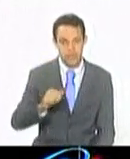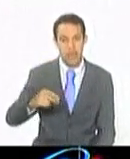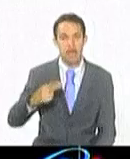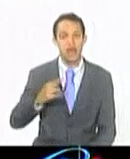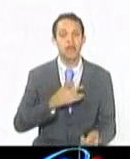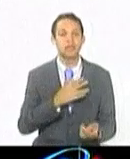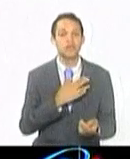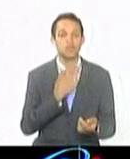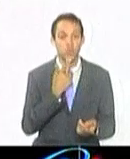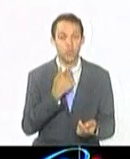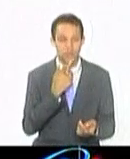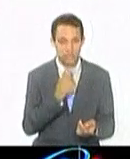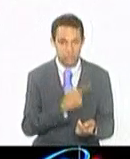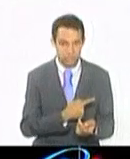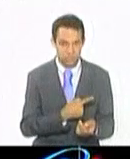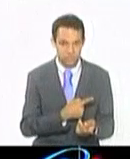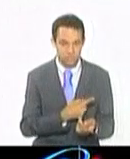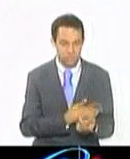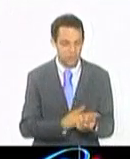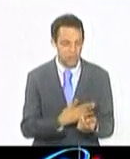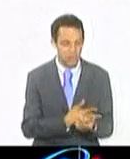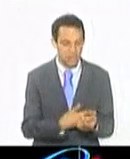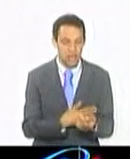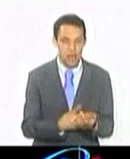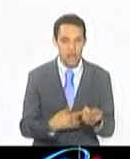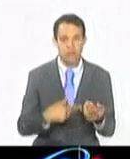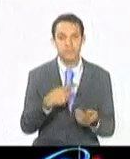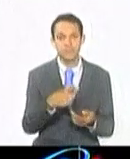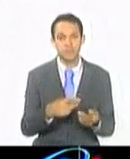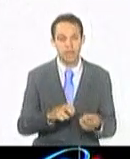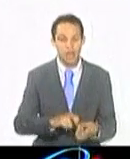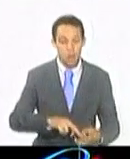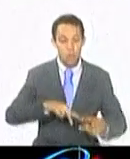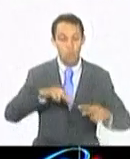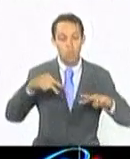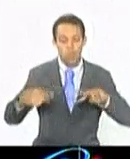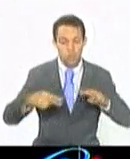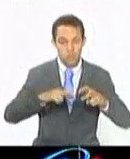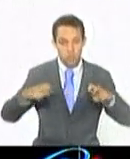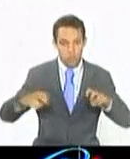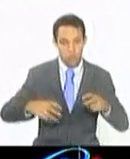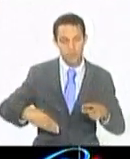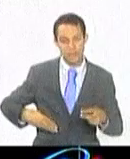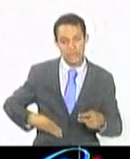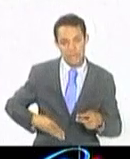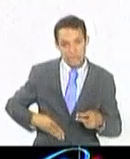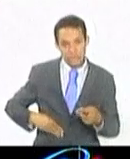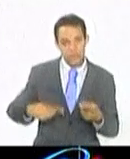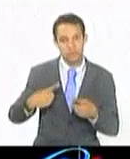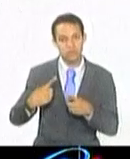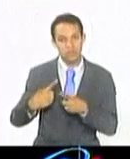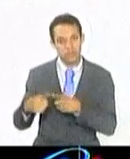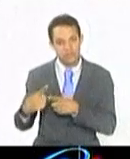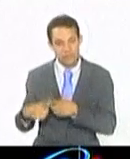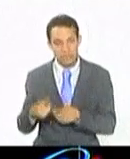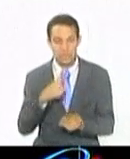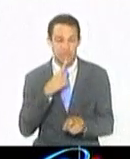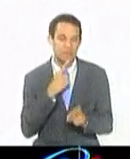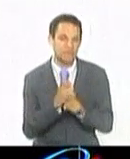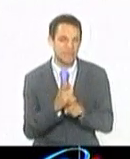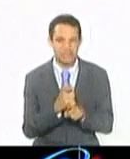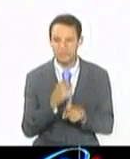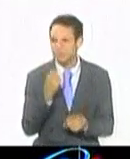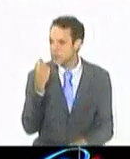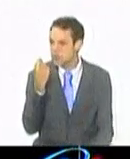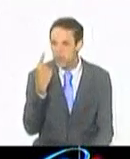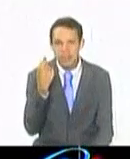y esto es fundamental para qué Para el músculo para el hígado Eh hay una hay un poquito difícil para ustedes de pronto